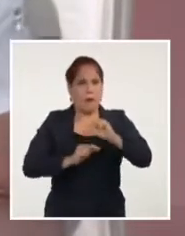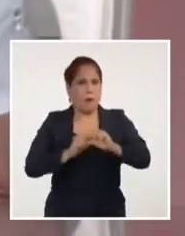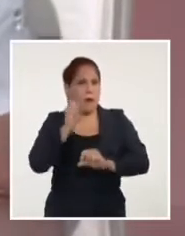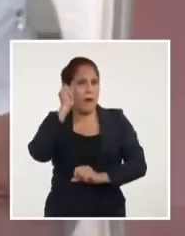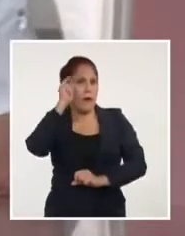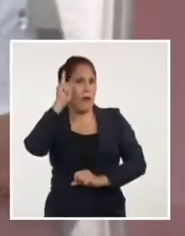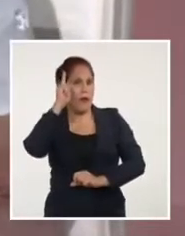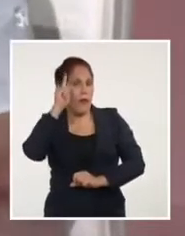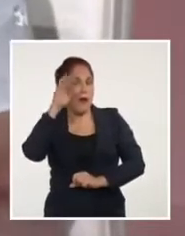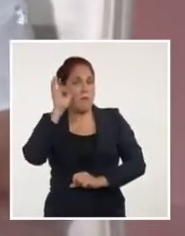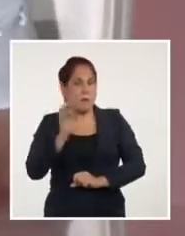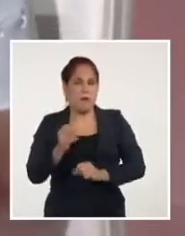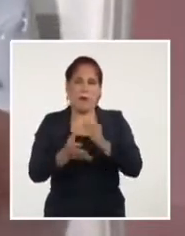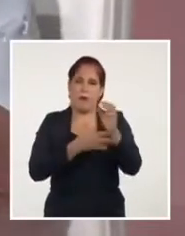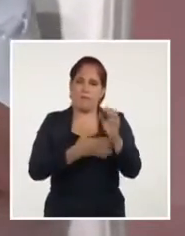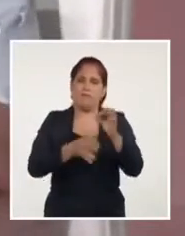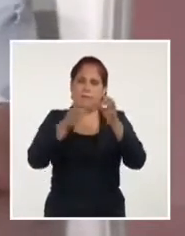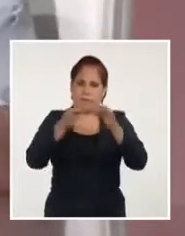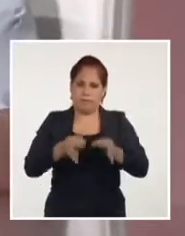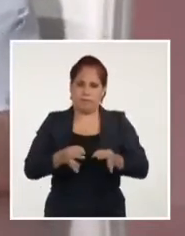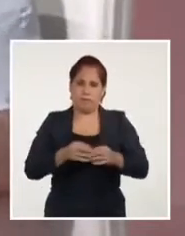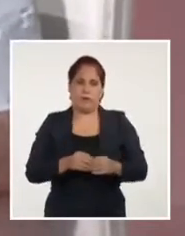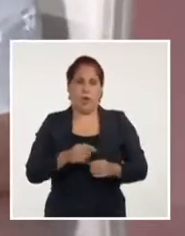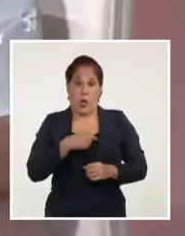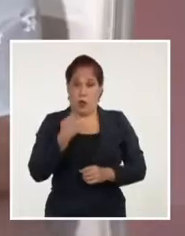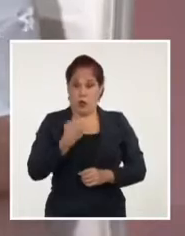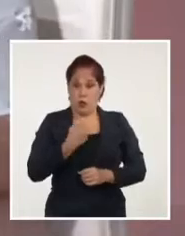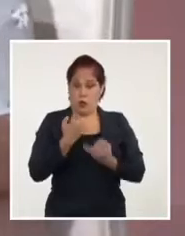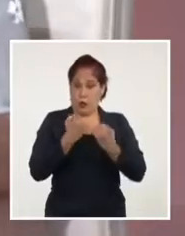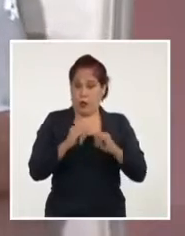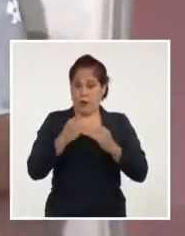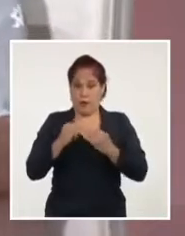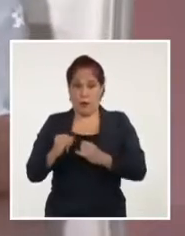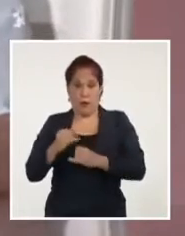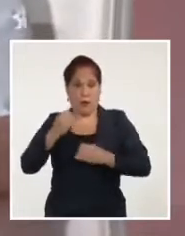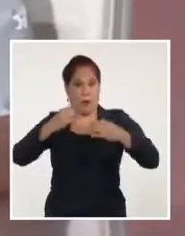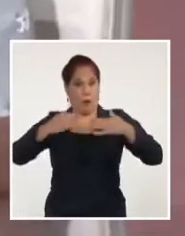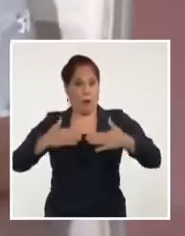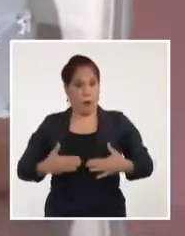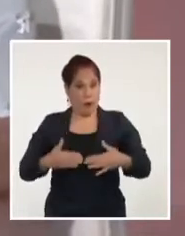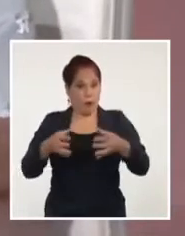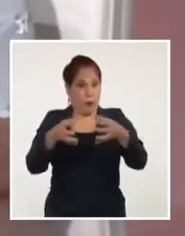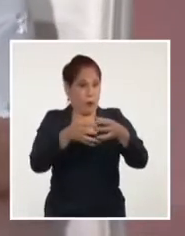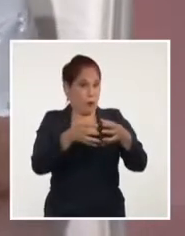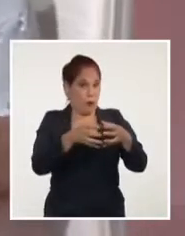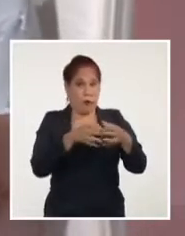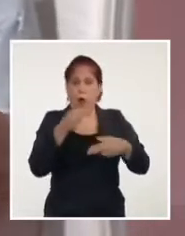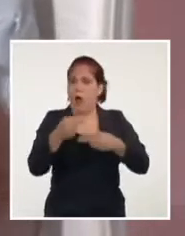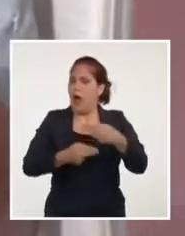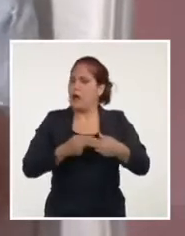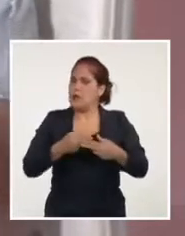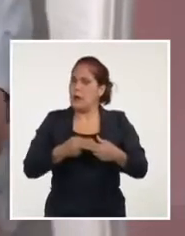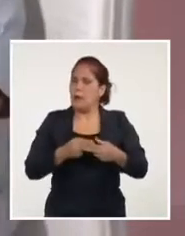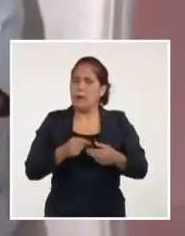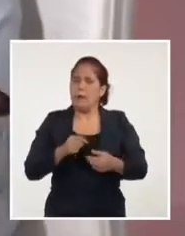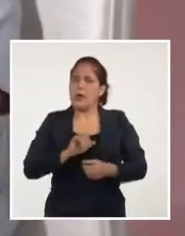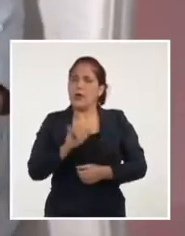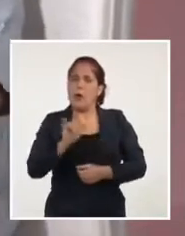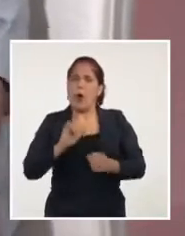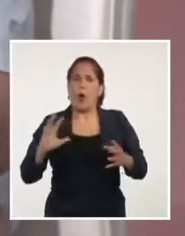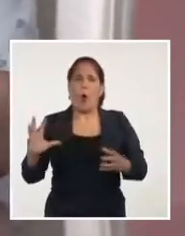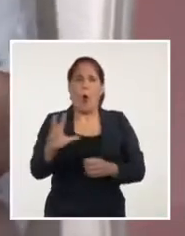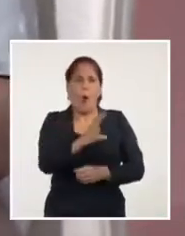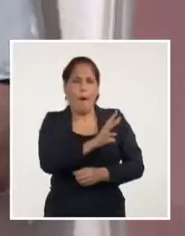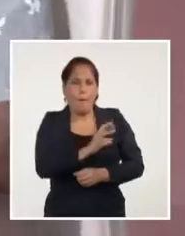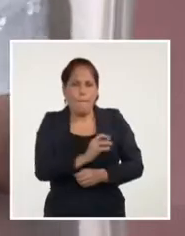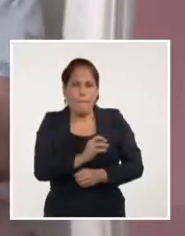interpretaciones de esa realidad. O sea, nosotros realmente, como seres individuales y como seres sociales y grupales, no hacemos realmente una total, tal